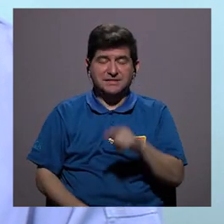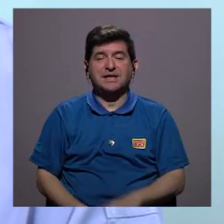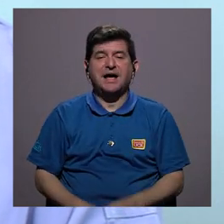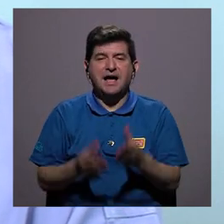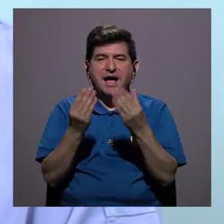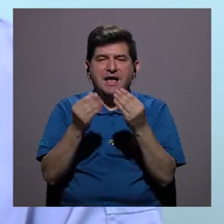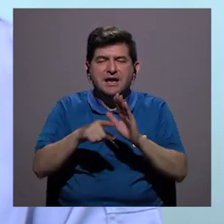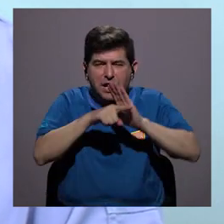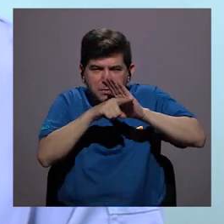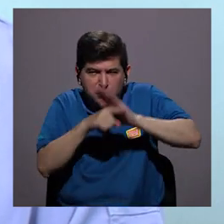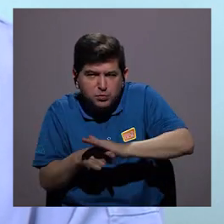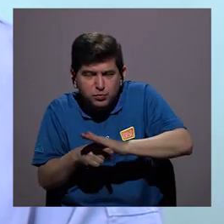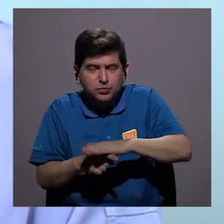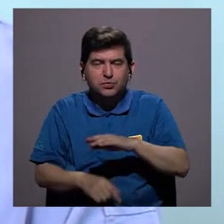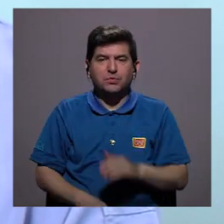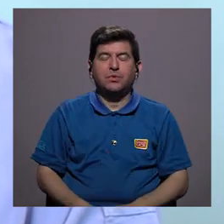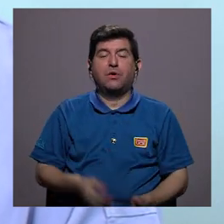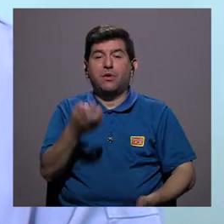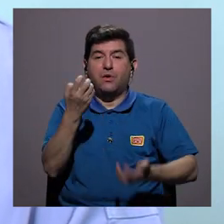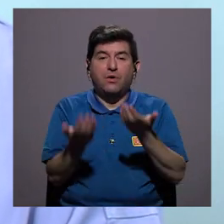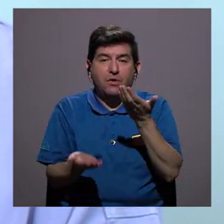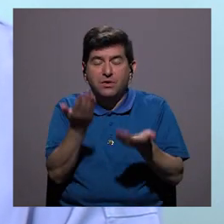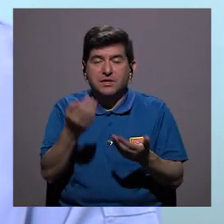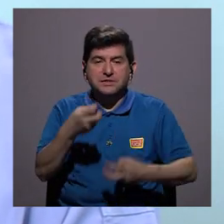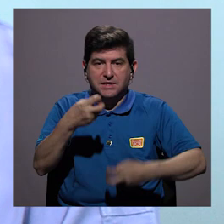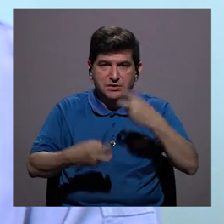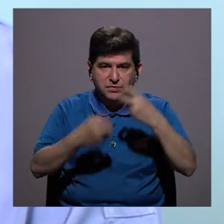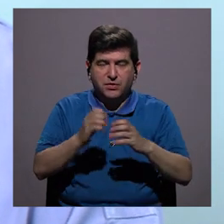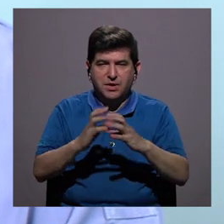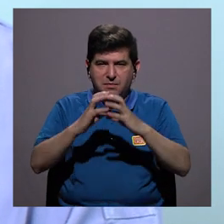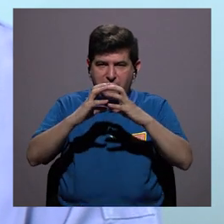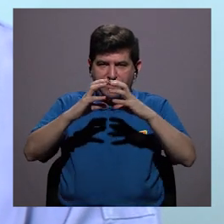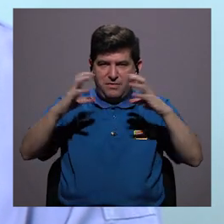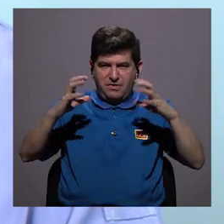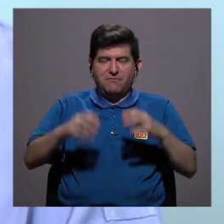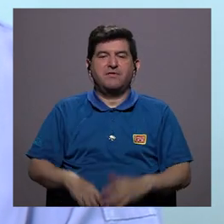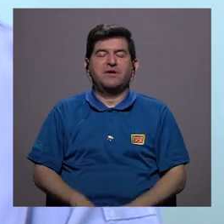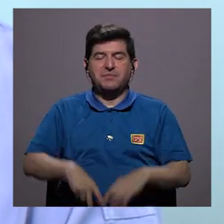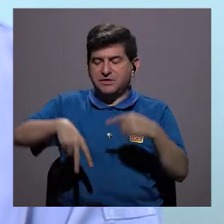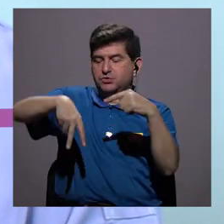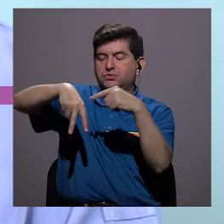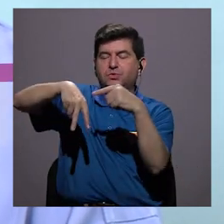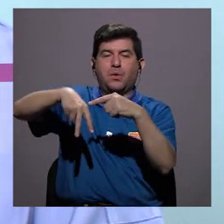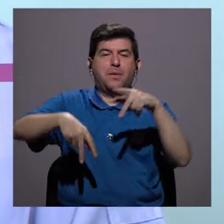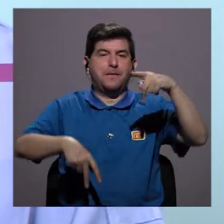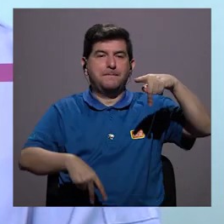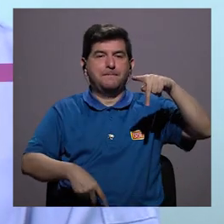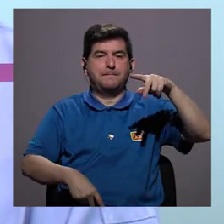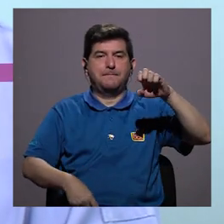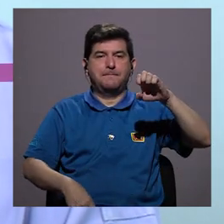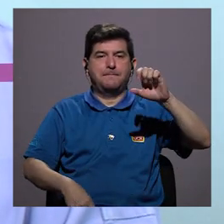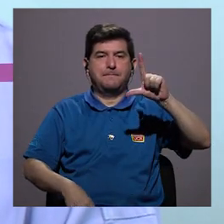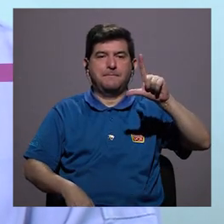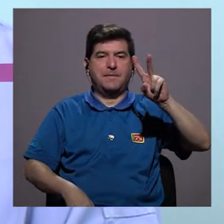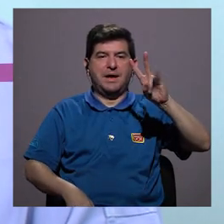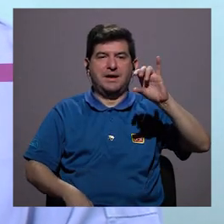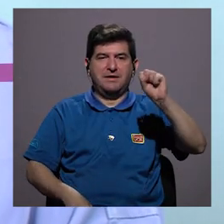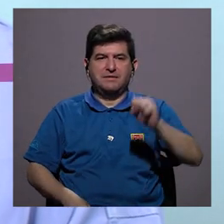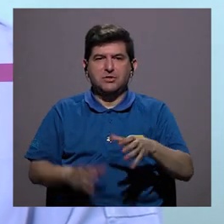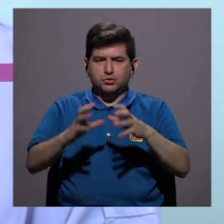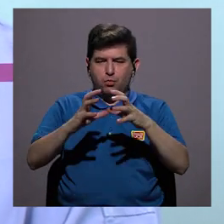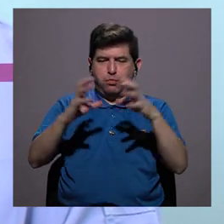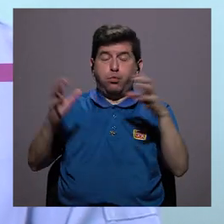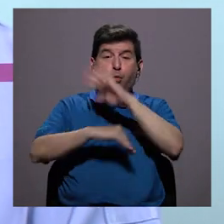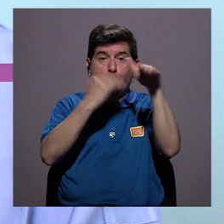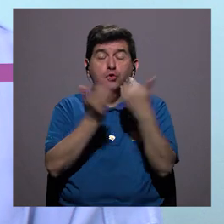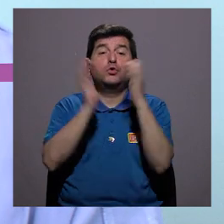raíces nerviosas, o problemas de sacroileitis, inflamación de la pelvis, de algunos huesos de la pelvis que también se transmiten hacia las piernas. Entonces